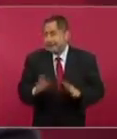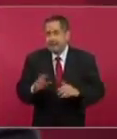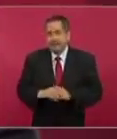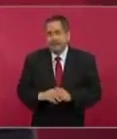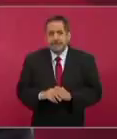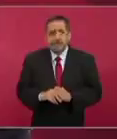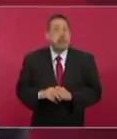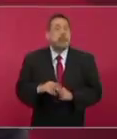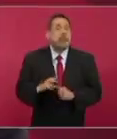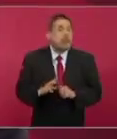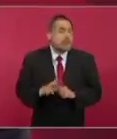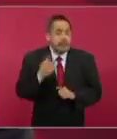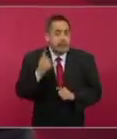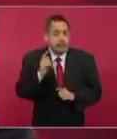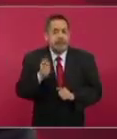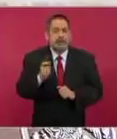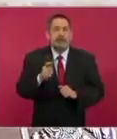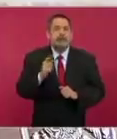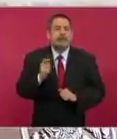la gente